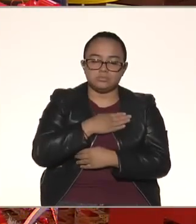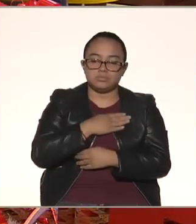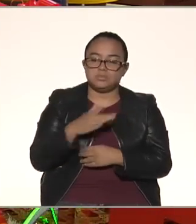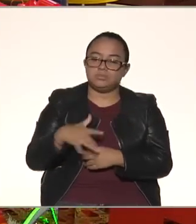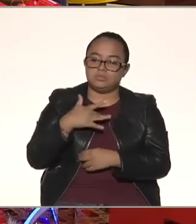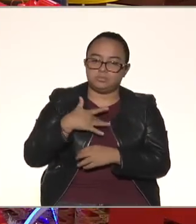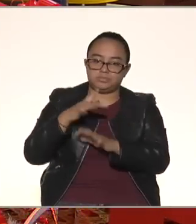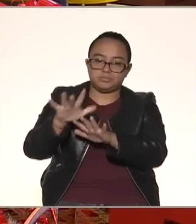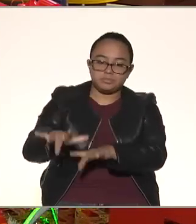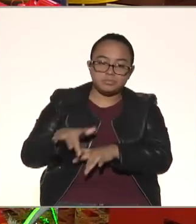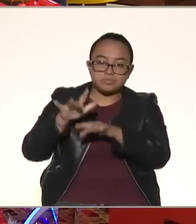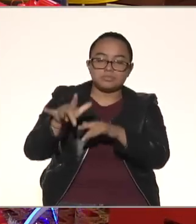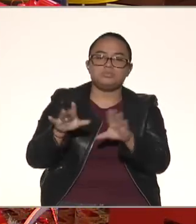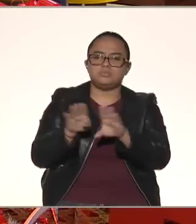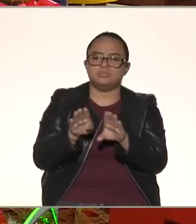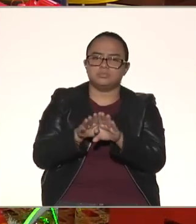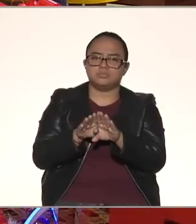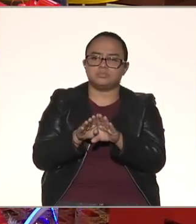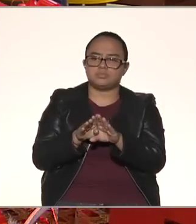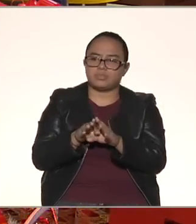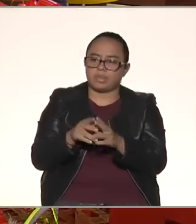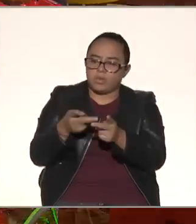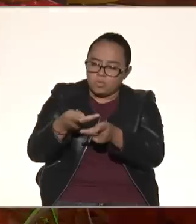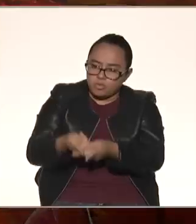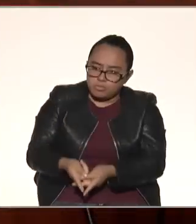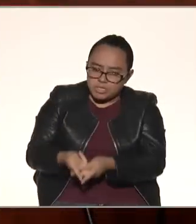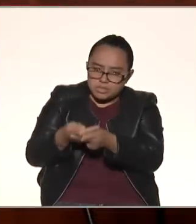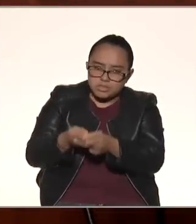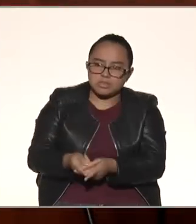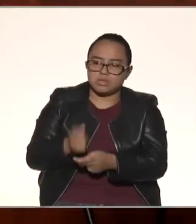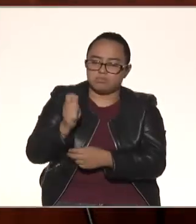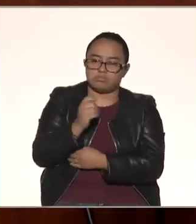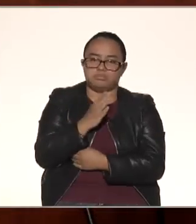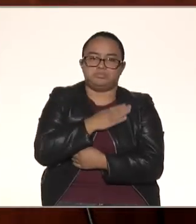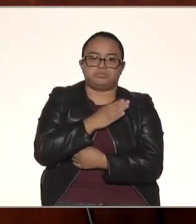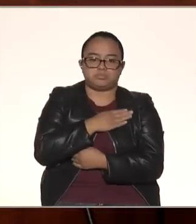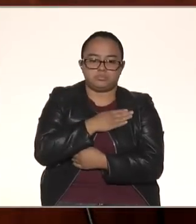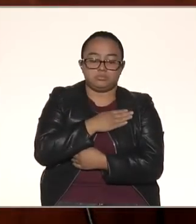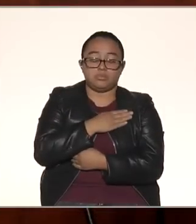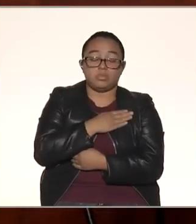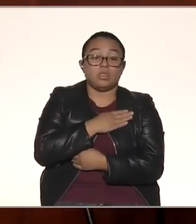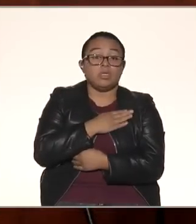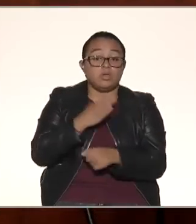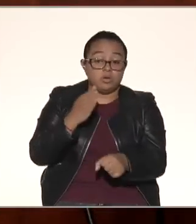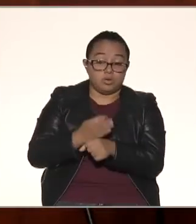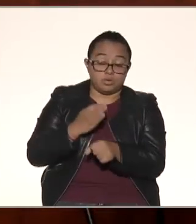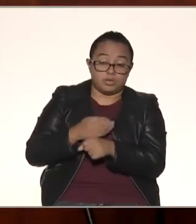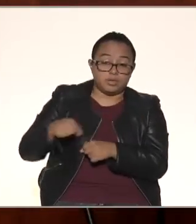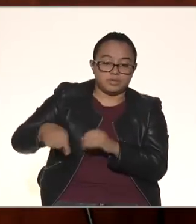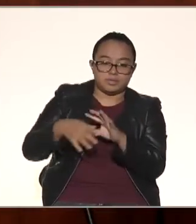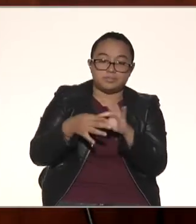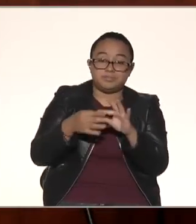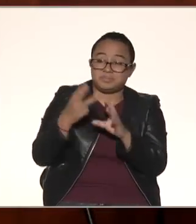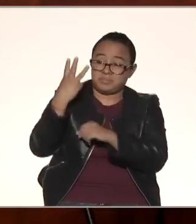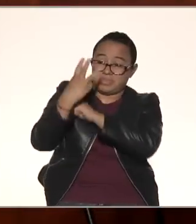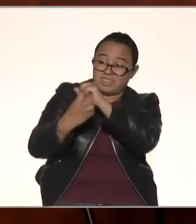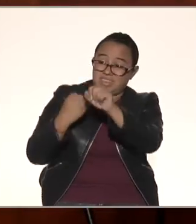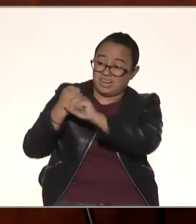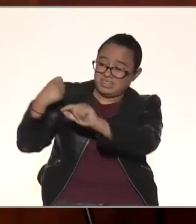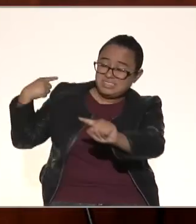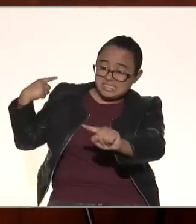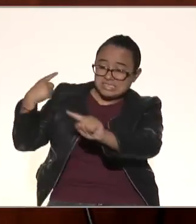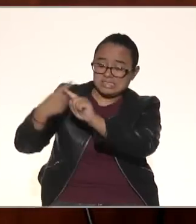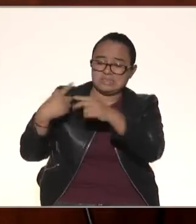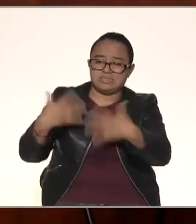compasión como parte de la generosidad, la paciencia como parte de la generosidad. Y acabamos de pasar por tres años de mucho dolor,